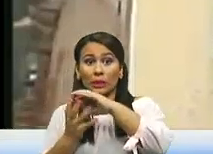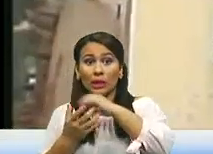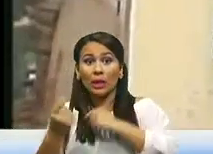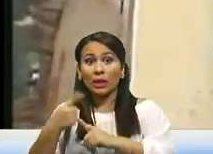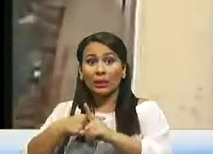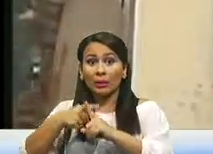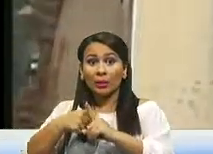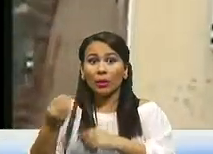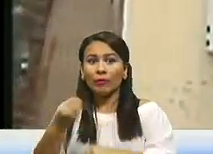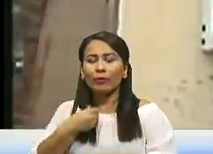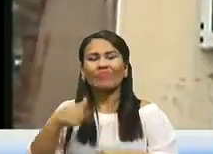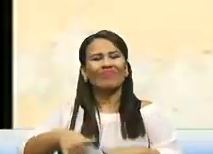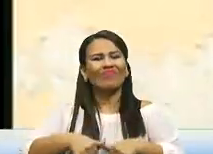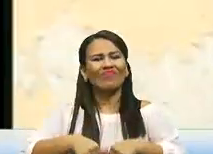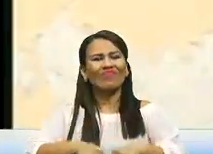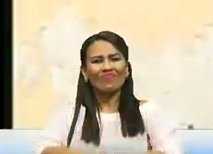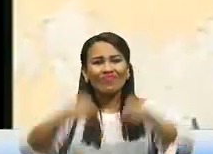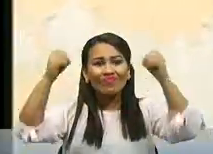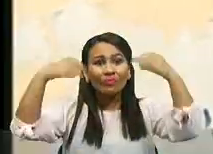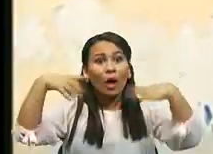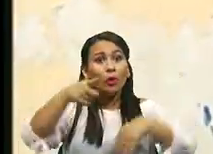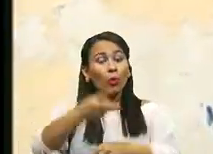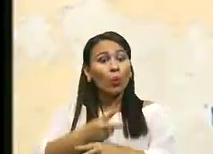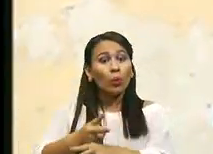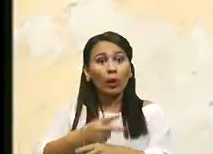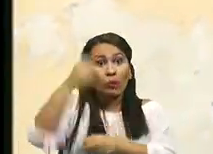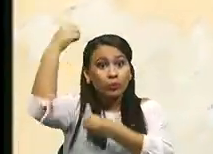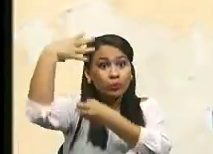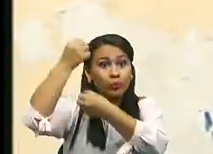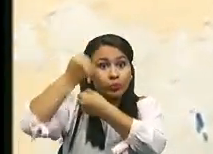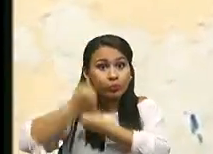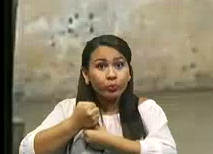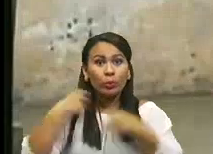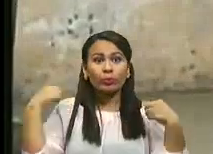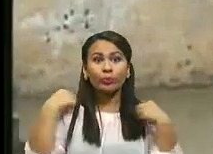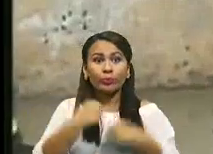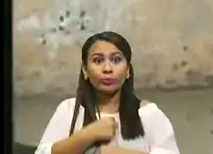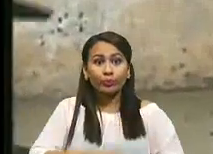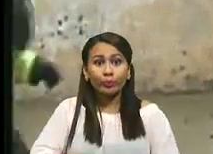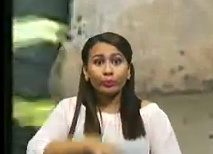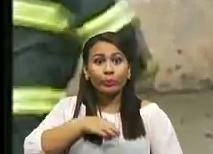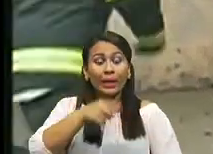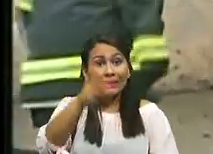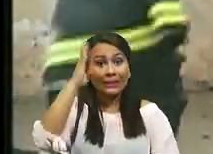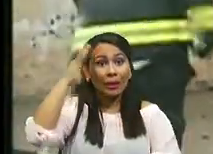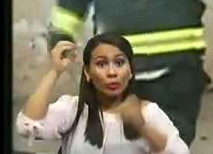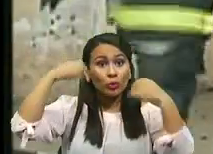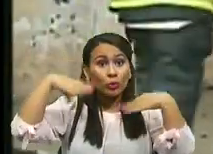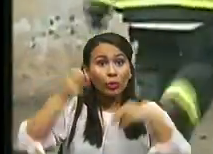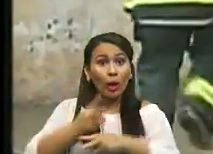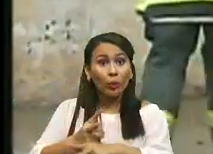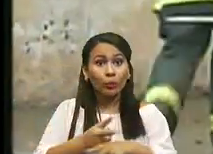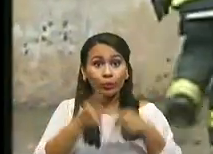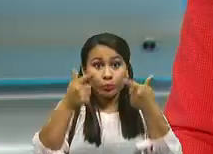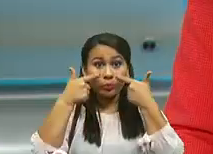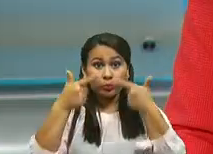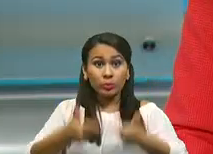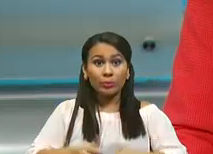los próximos días, por lo que se recomienda tomar medidas de precaución. En Quito informó Andrea